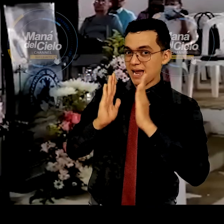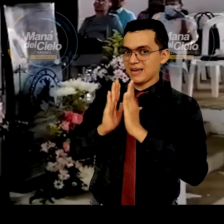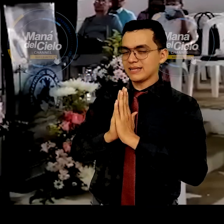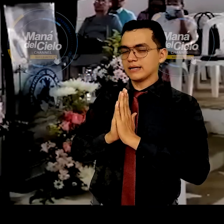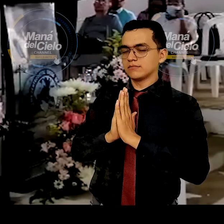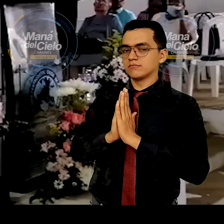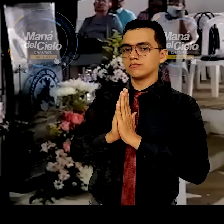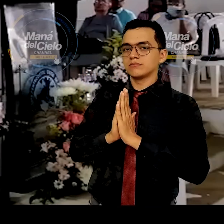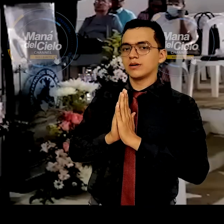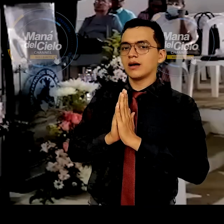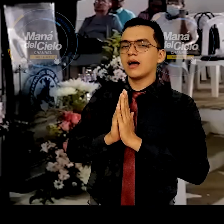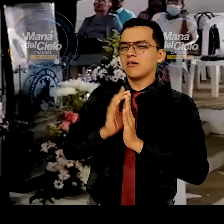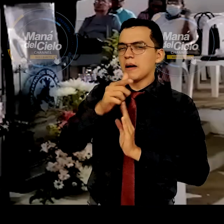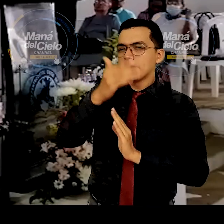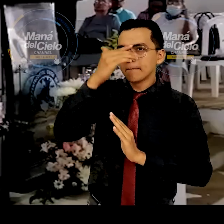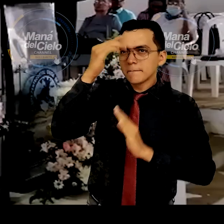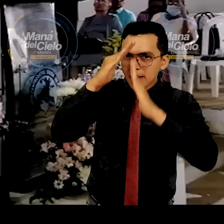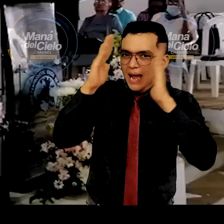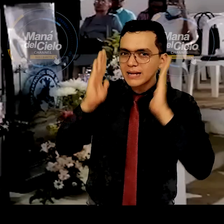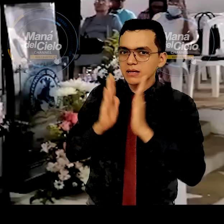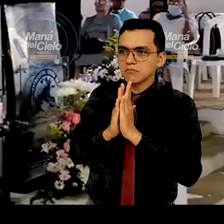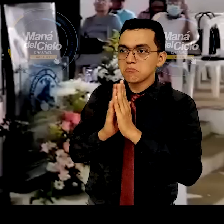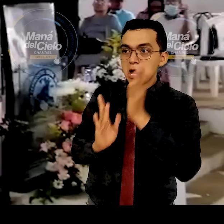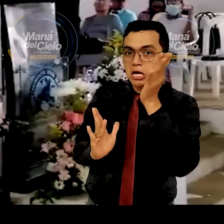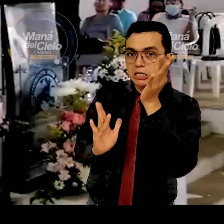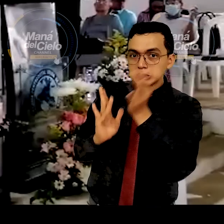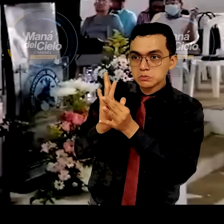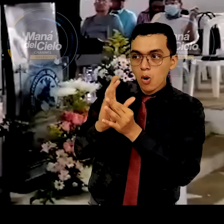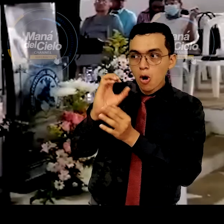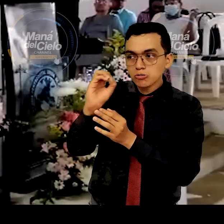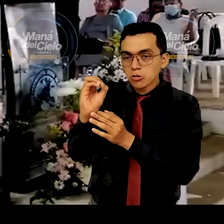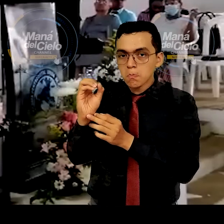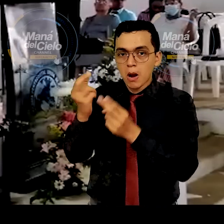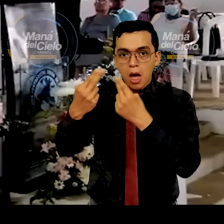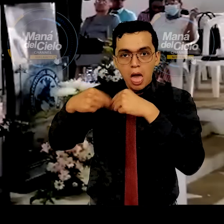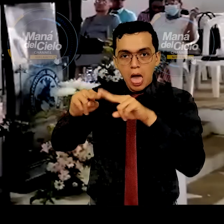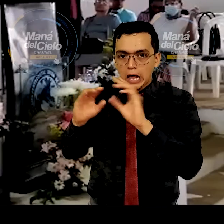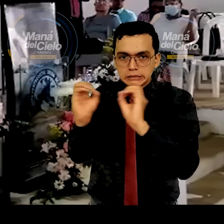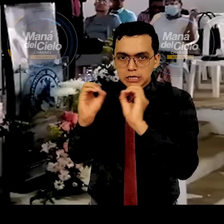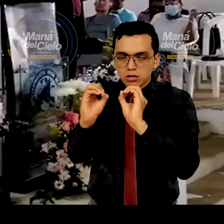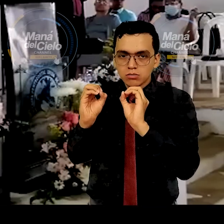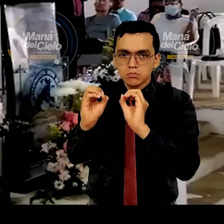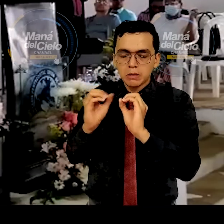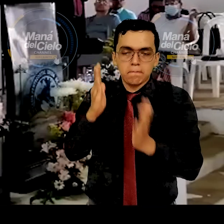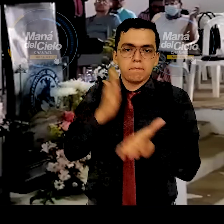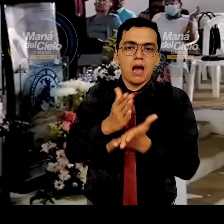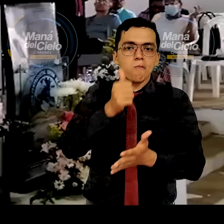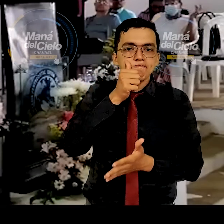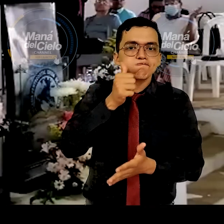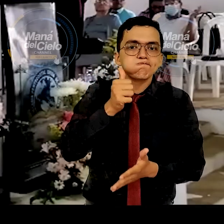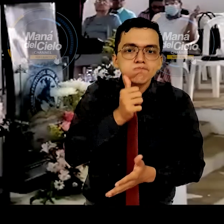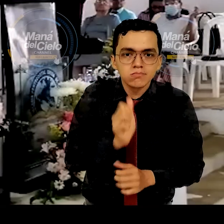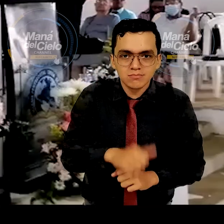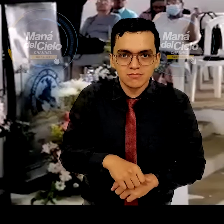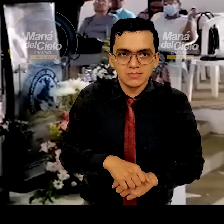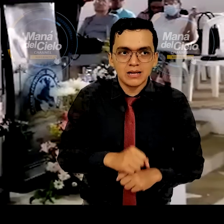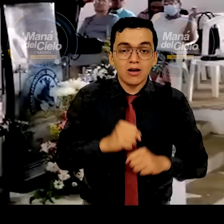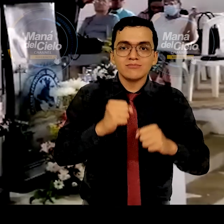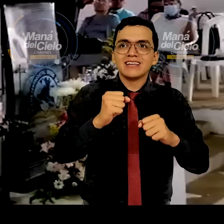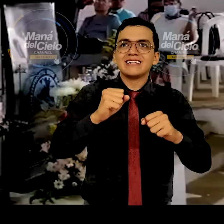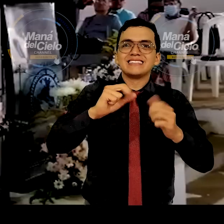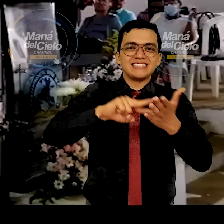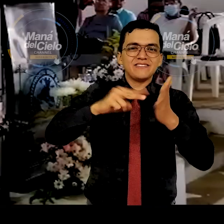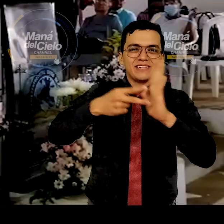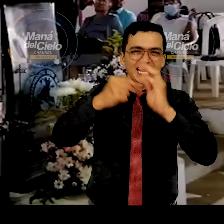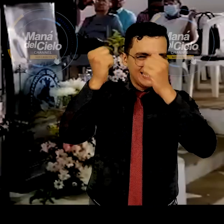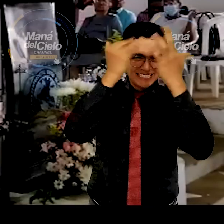¿Usted cree eso? ¿Usted cree que María quedó embarazada por el Espíritu Santo? Dígame, si usted lo cree, dígame amén